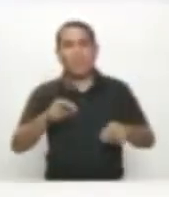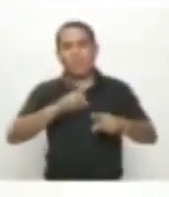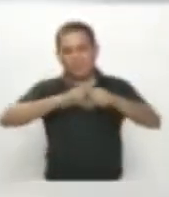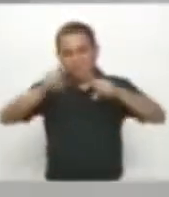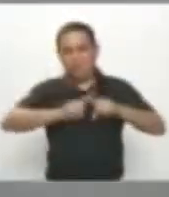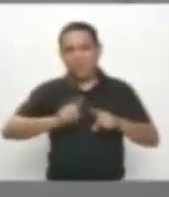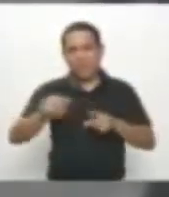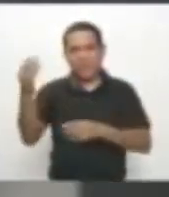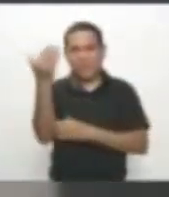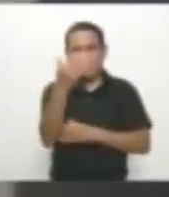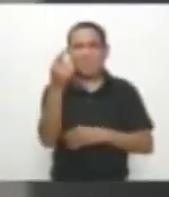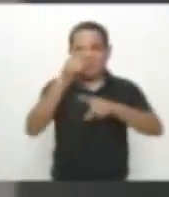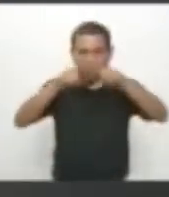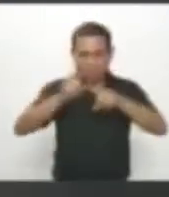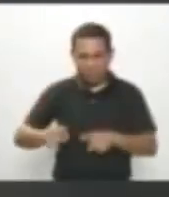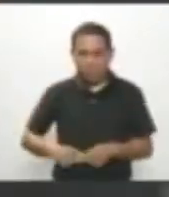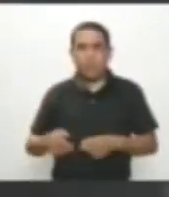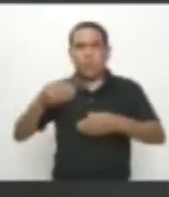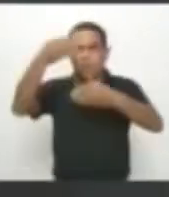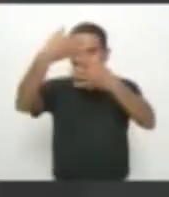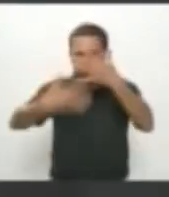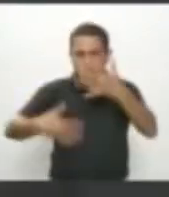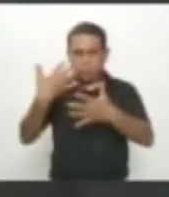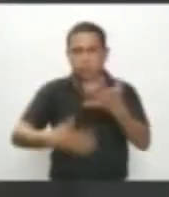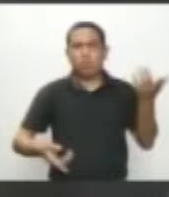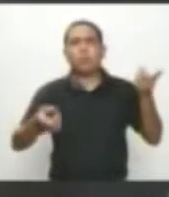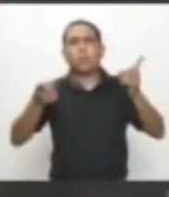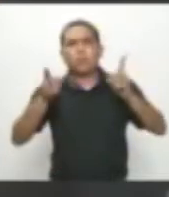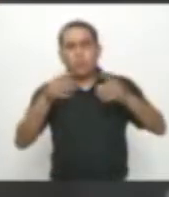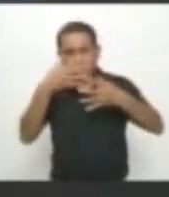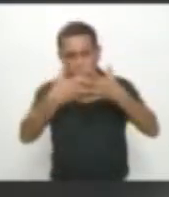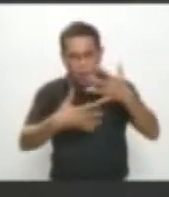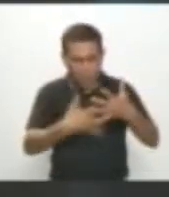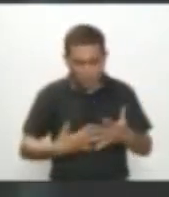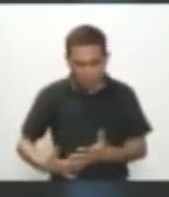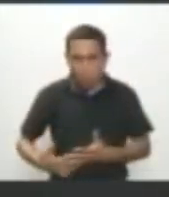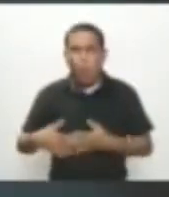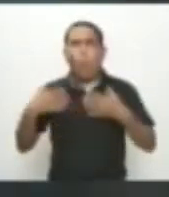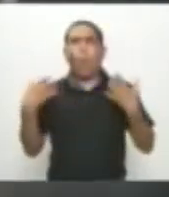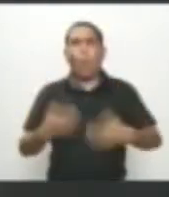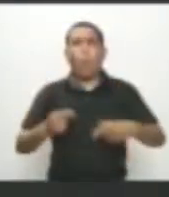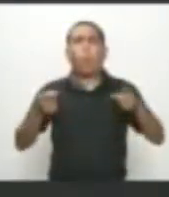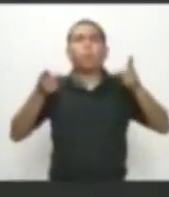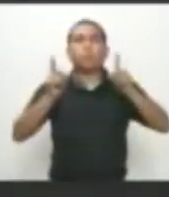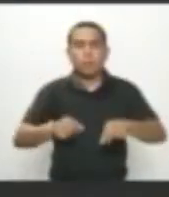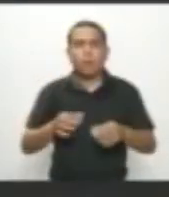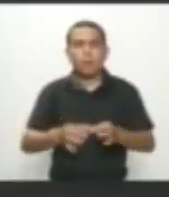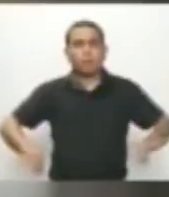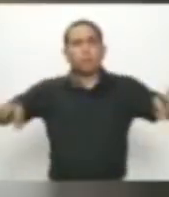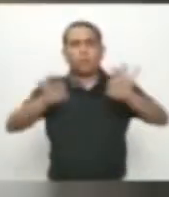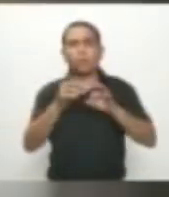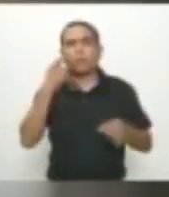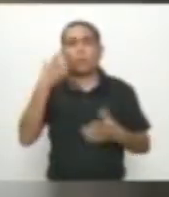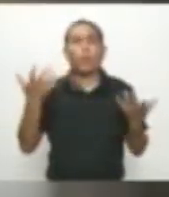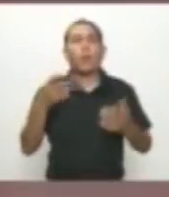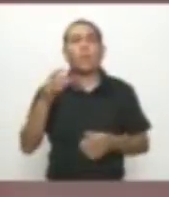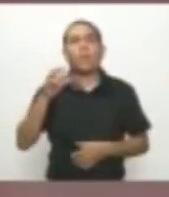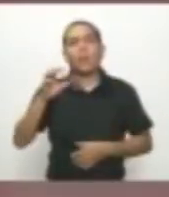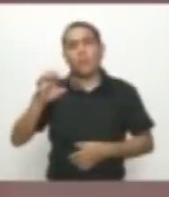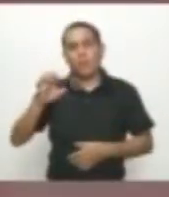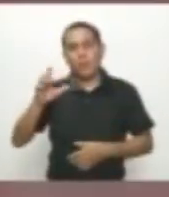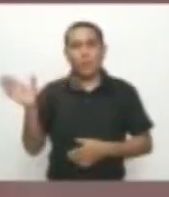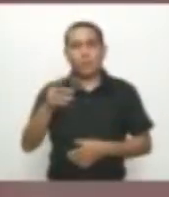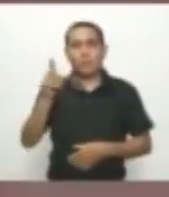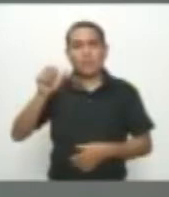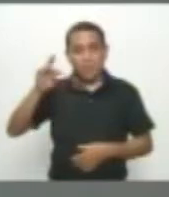deja morir, Solo para tus ojos, La espía que me amó, y fue estrella de una de las series televisivas llamada El Santo, transmitida